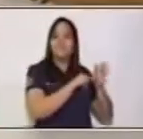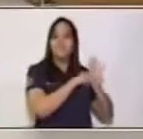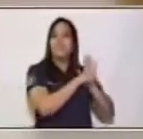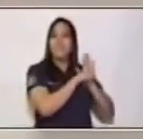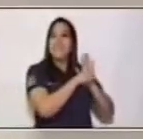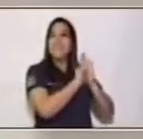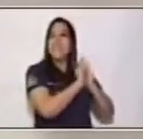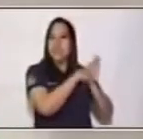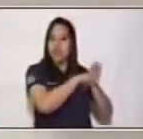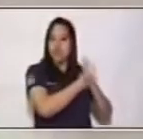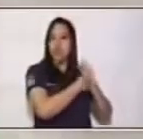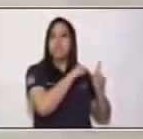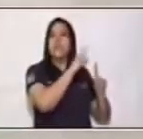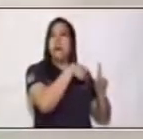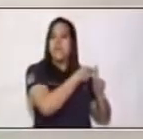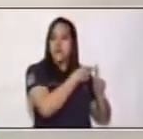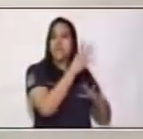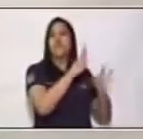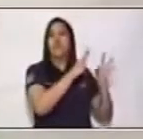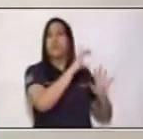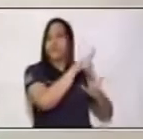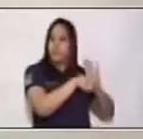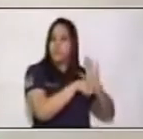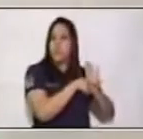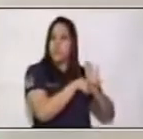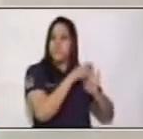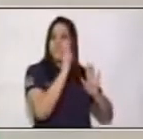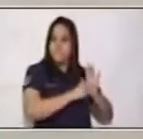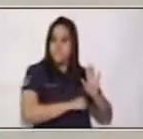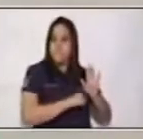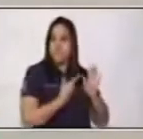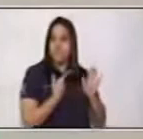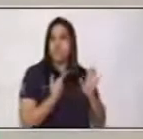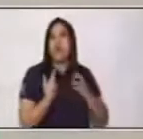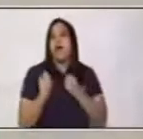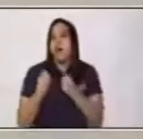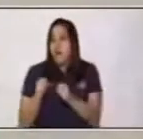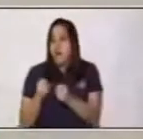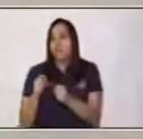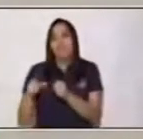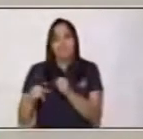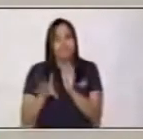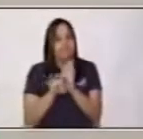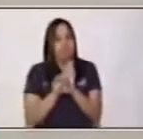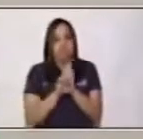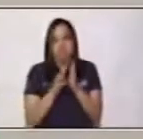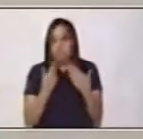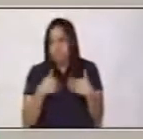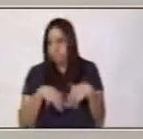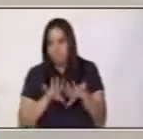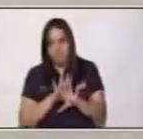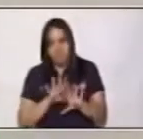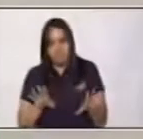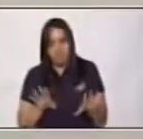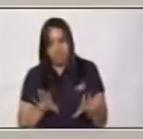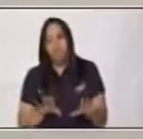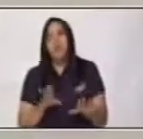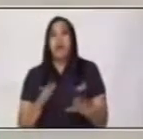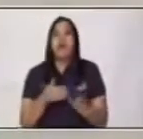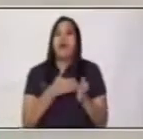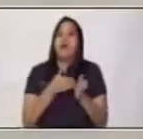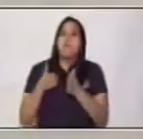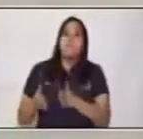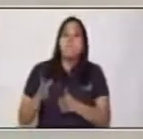positivo, positivo. Ahí hemos elaborado el primer ejemplo. Vamos entonces